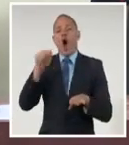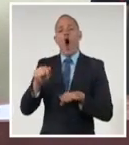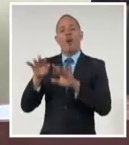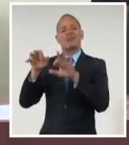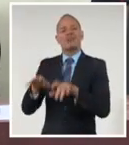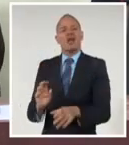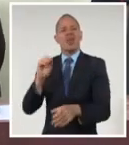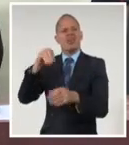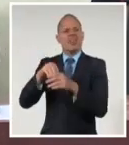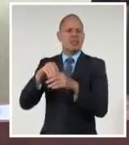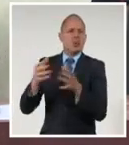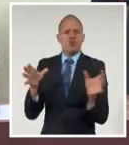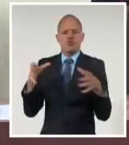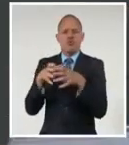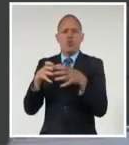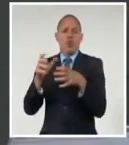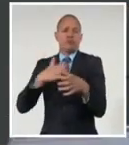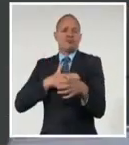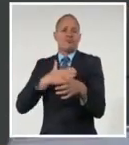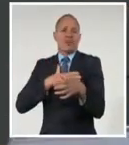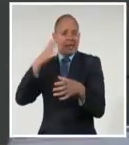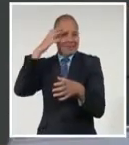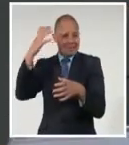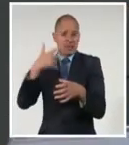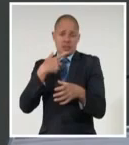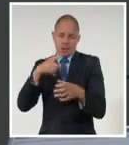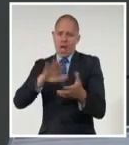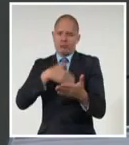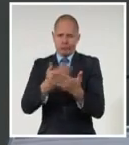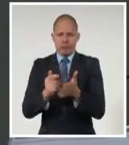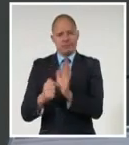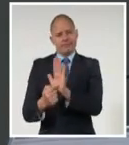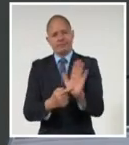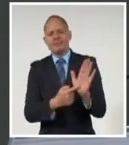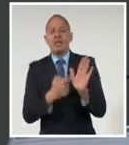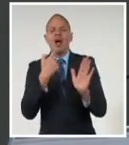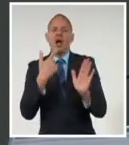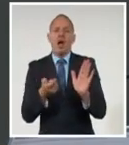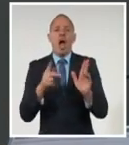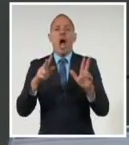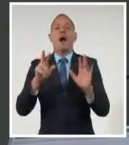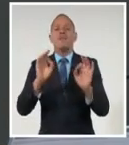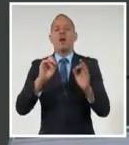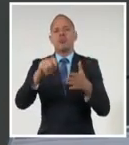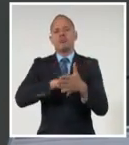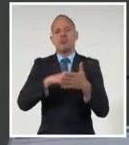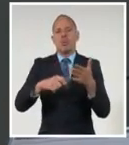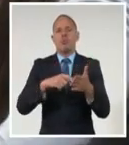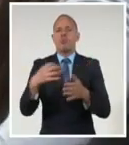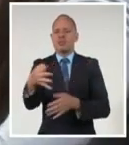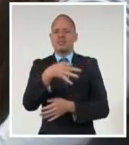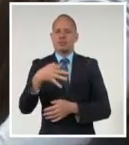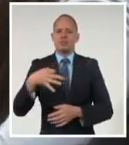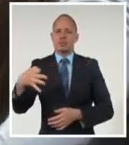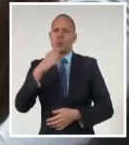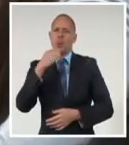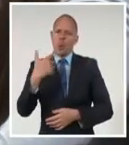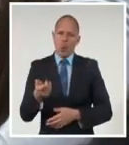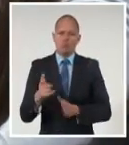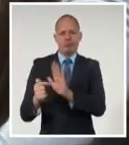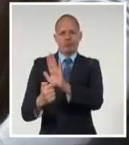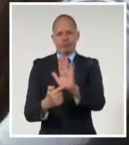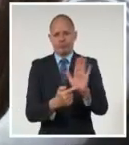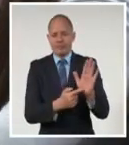la propuesta de estructura y plantilla de las oficinas auxiliares de las Asambleas Municipales del Poder Popular. El presidente del